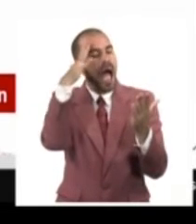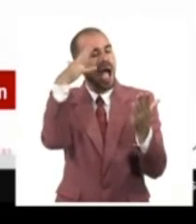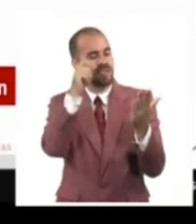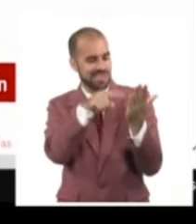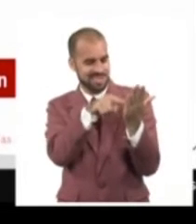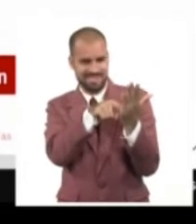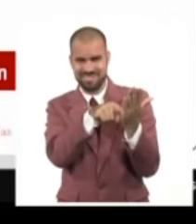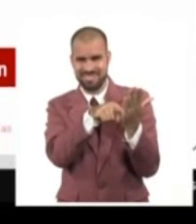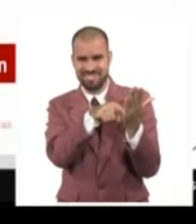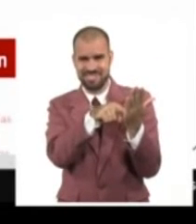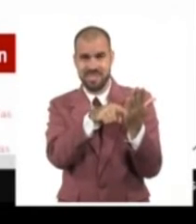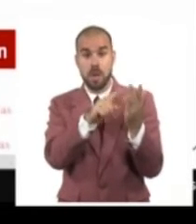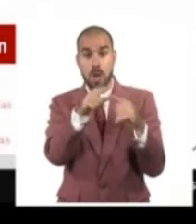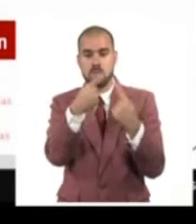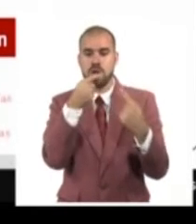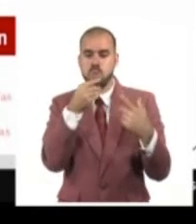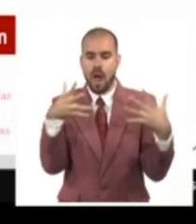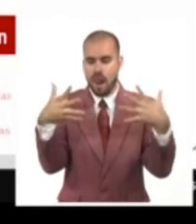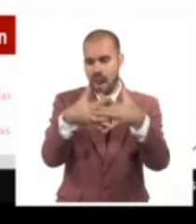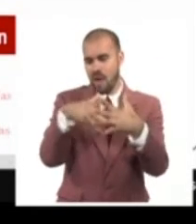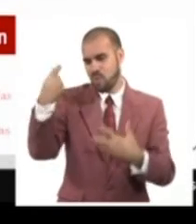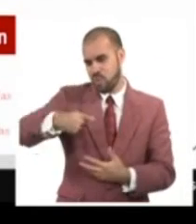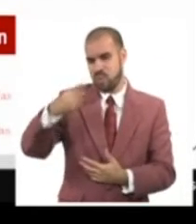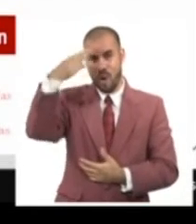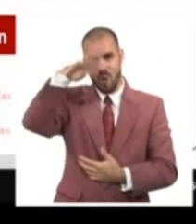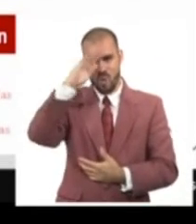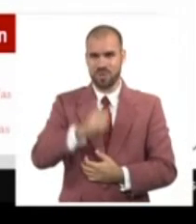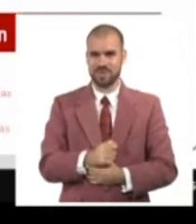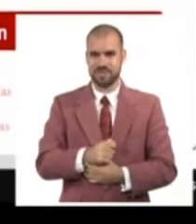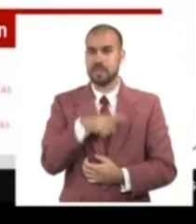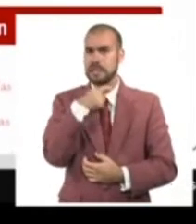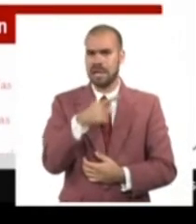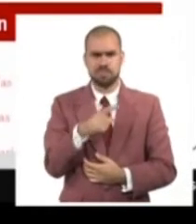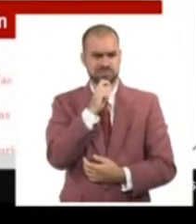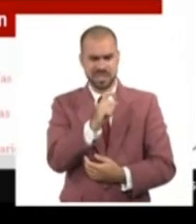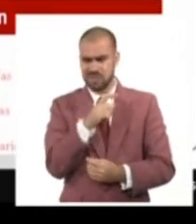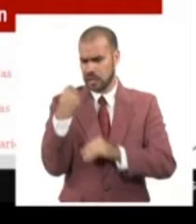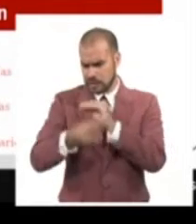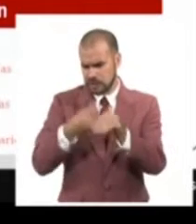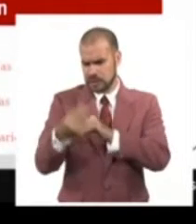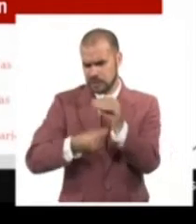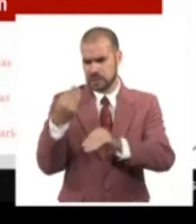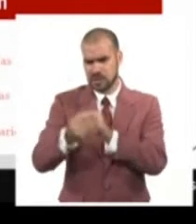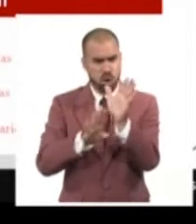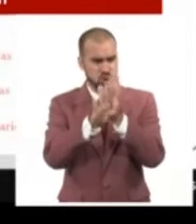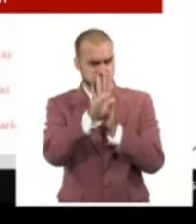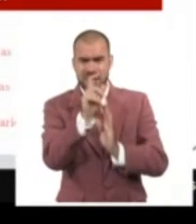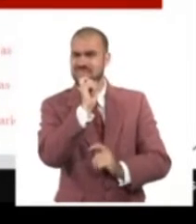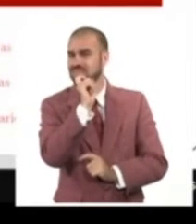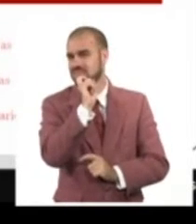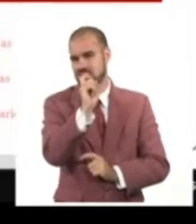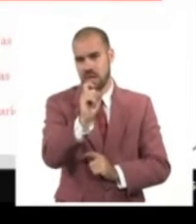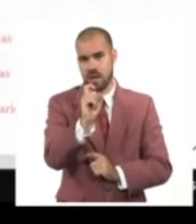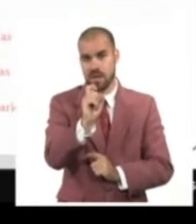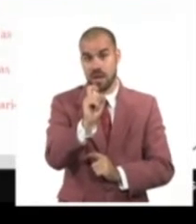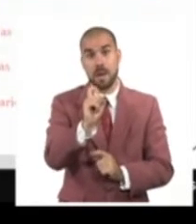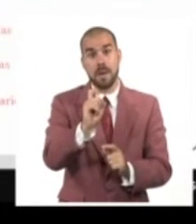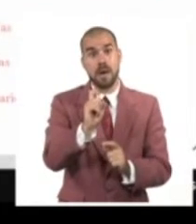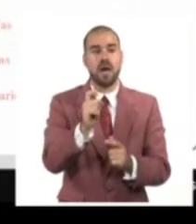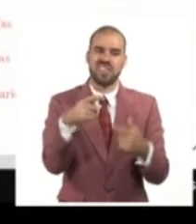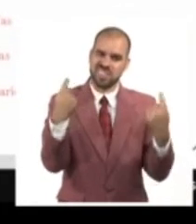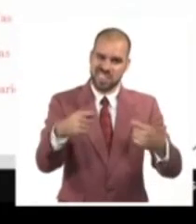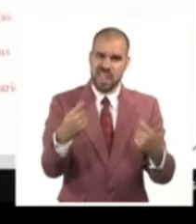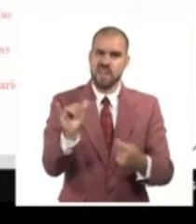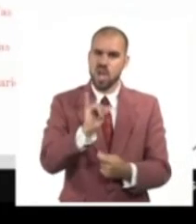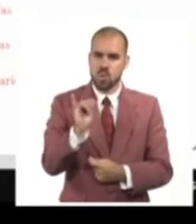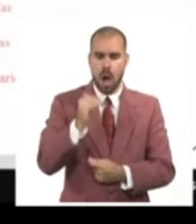cultura jurídica de nuestro país. No es posible continuar transformando y avanzando en nuestra nación entre tantos retos sin una